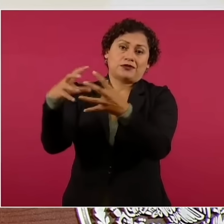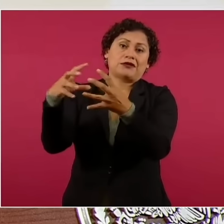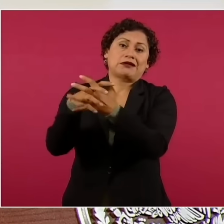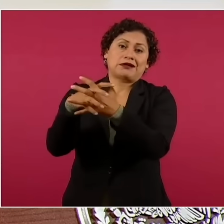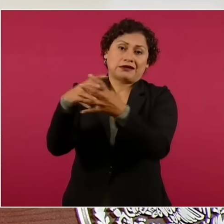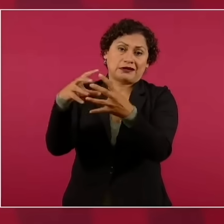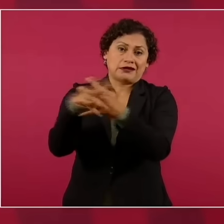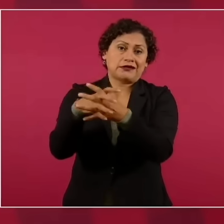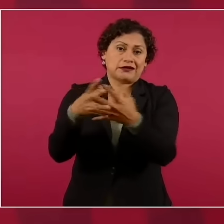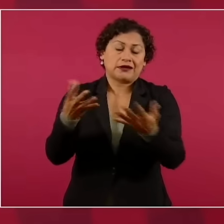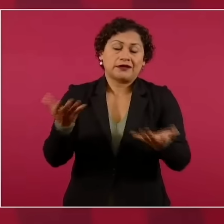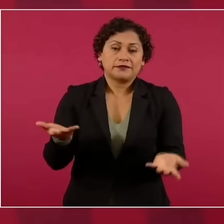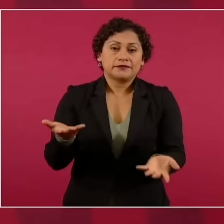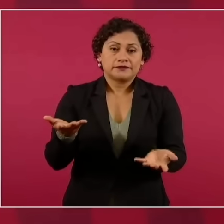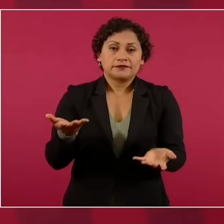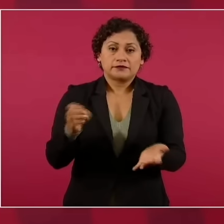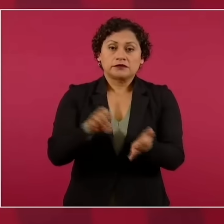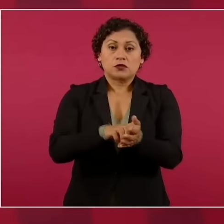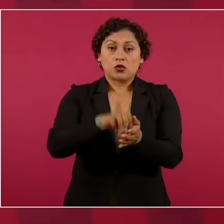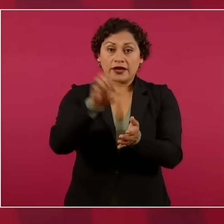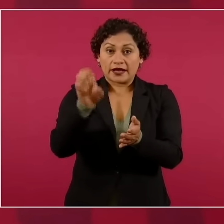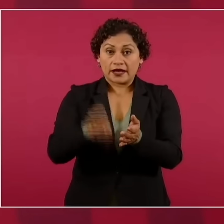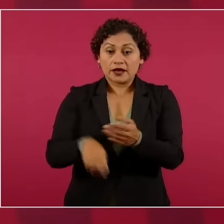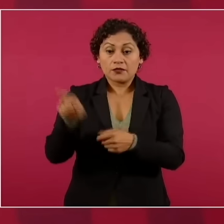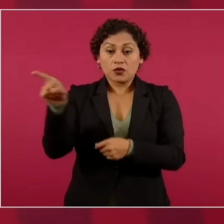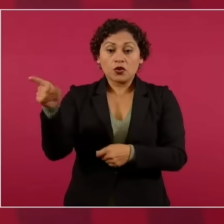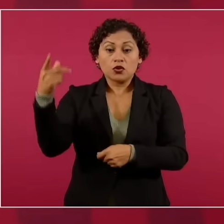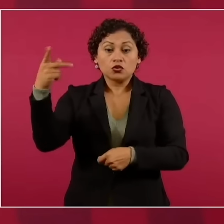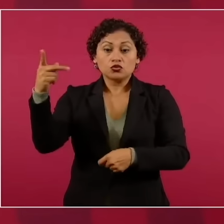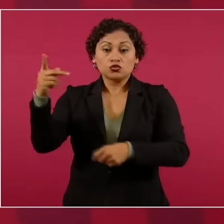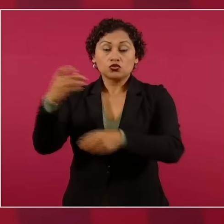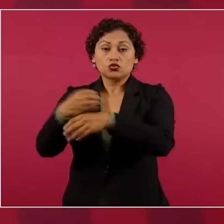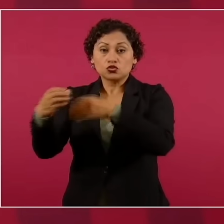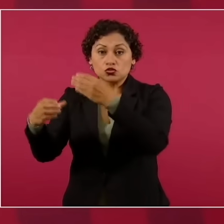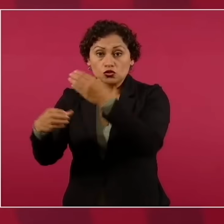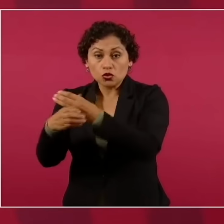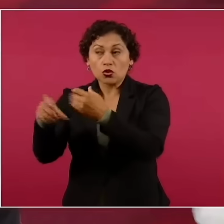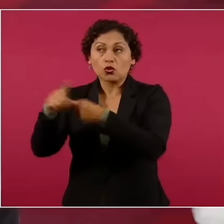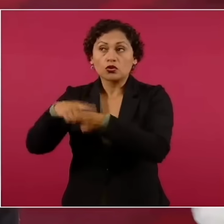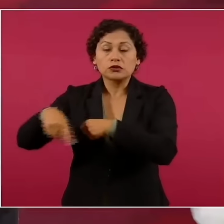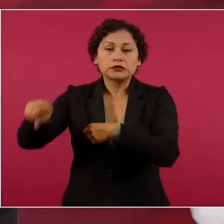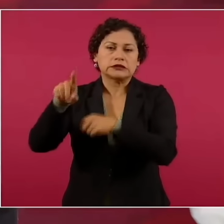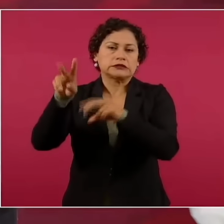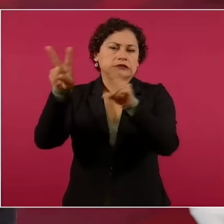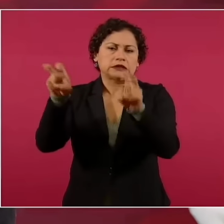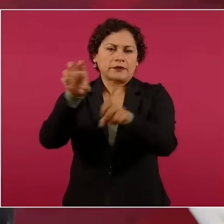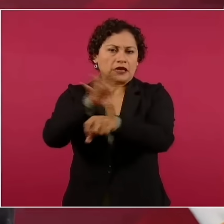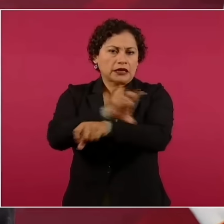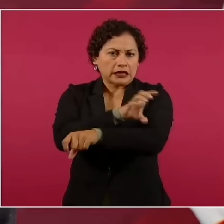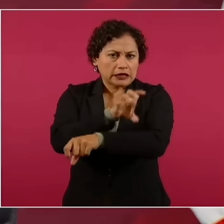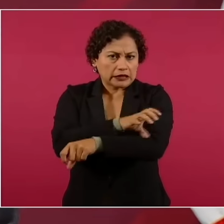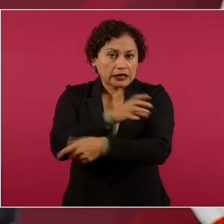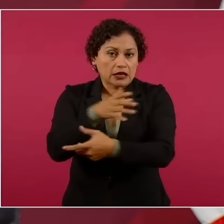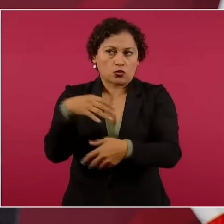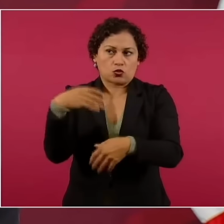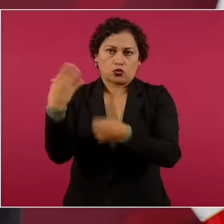sobre todo por la escasez de energía. Viene el invierno.